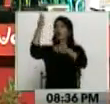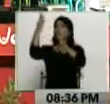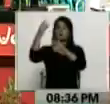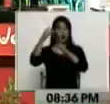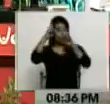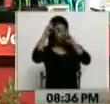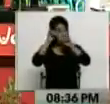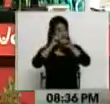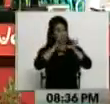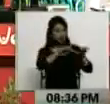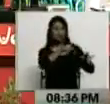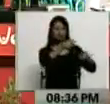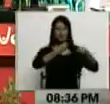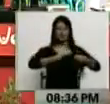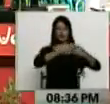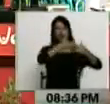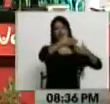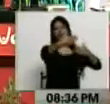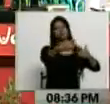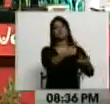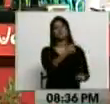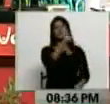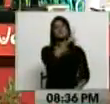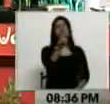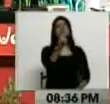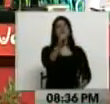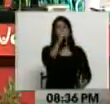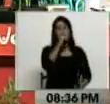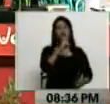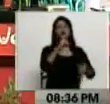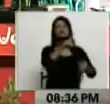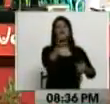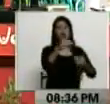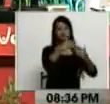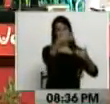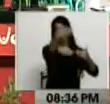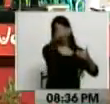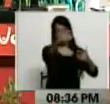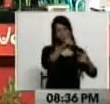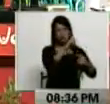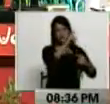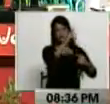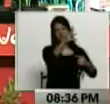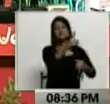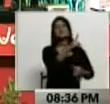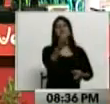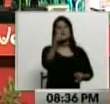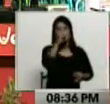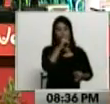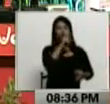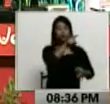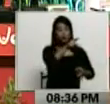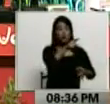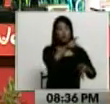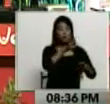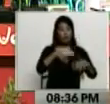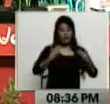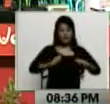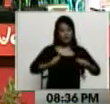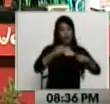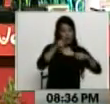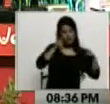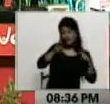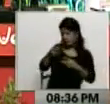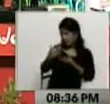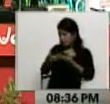Dios le dé larga vida como 100 años más Que le de para que en 100 años usted vea un joven de estos que está por aquí presidente